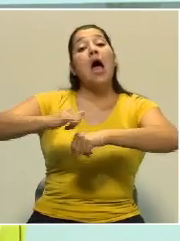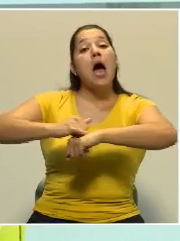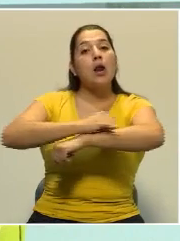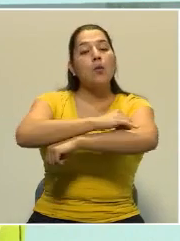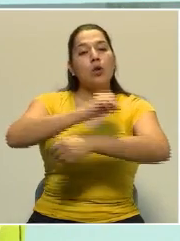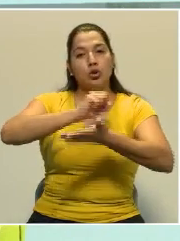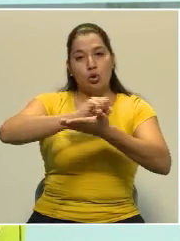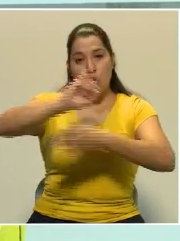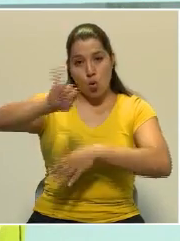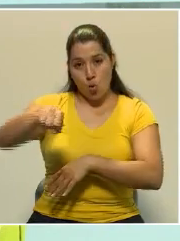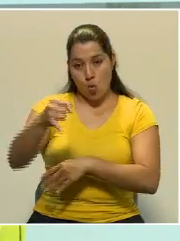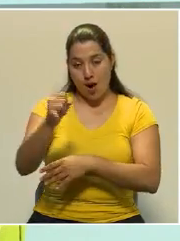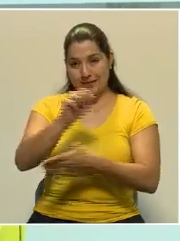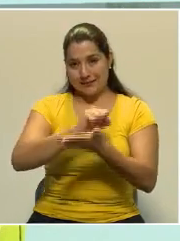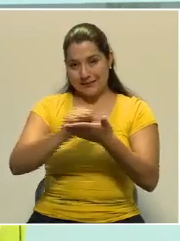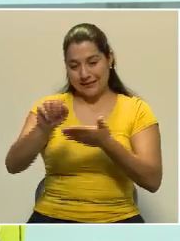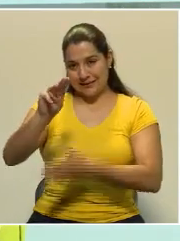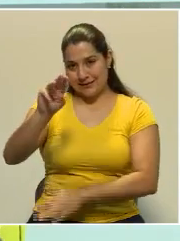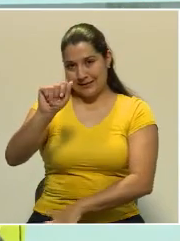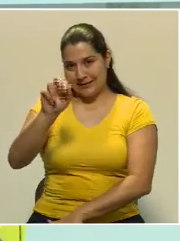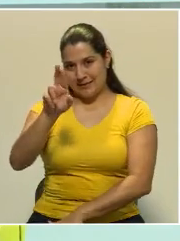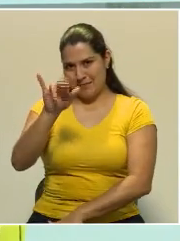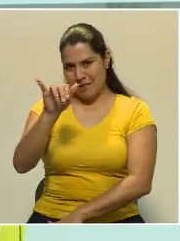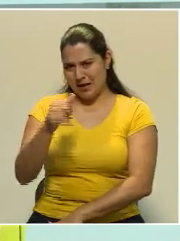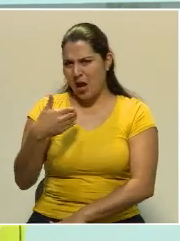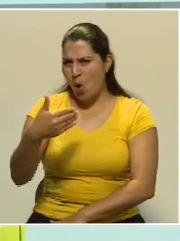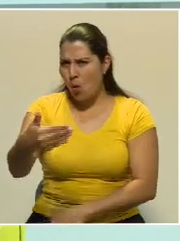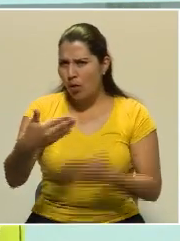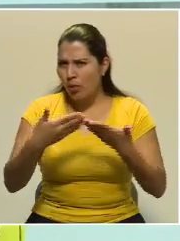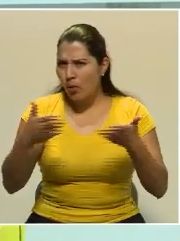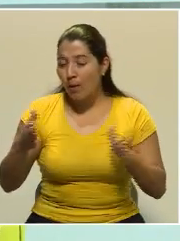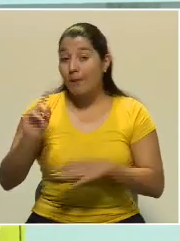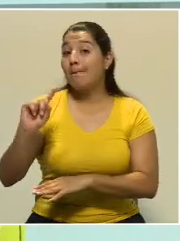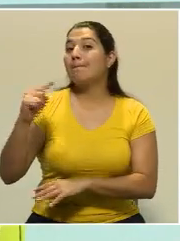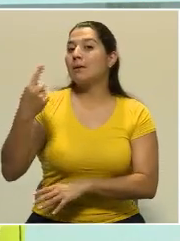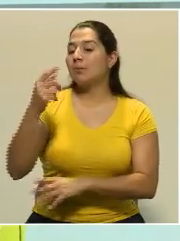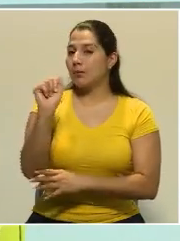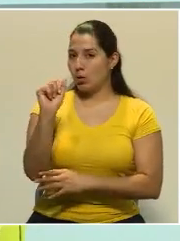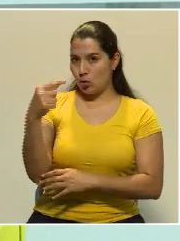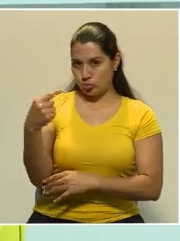el próximo 1 de agosto. Hay un tema importante, es que